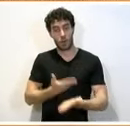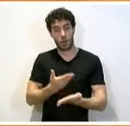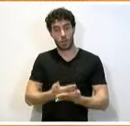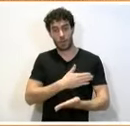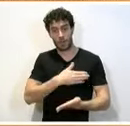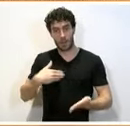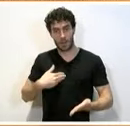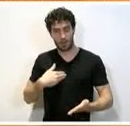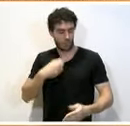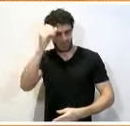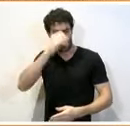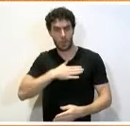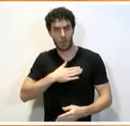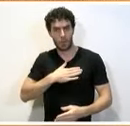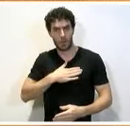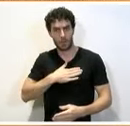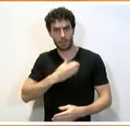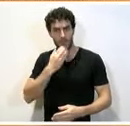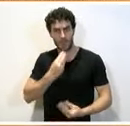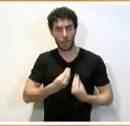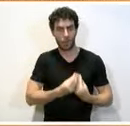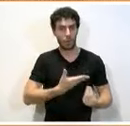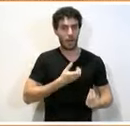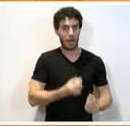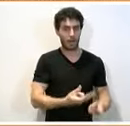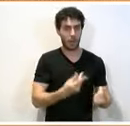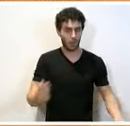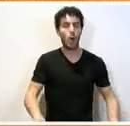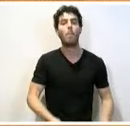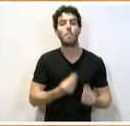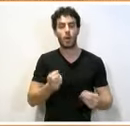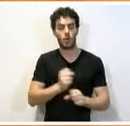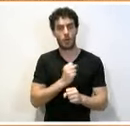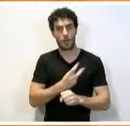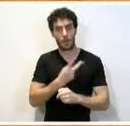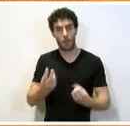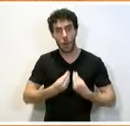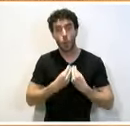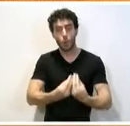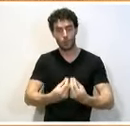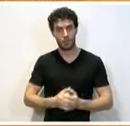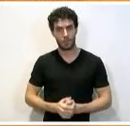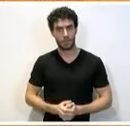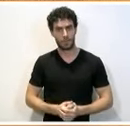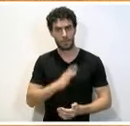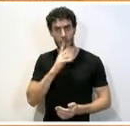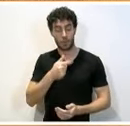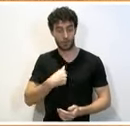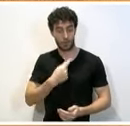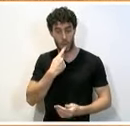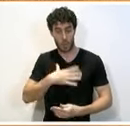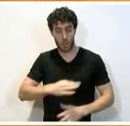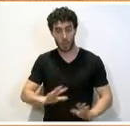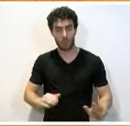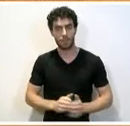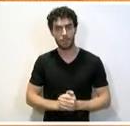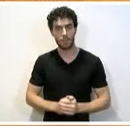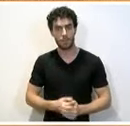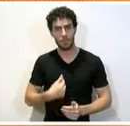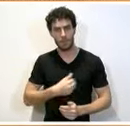Si ha hablado con el alcalde de Logroño, mejor. Hablaré yo también con él y nos pondremos a trabajar de la mano. Así que esto es lo que le puedo decir. No quiero